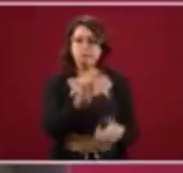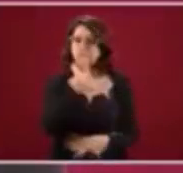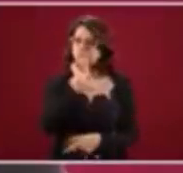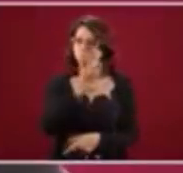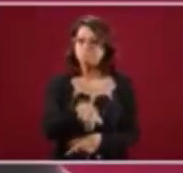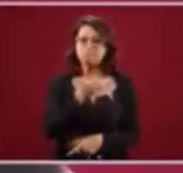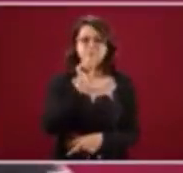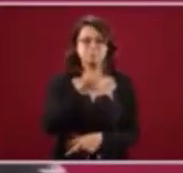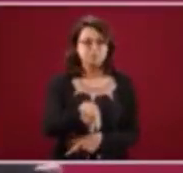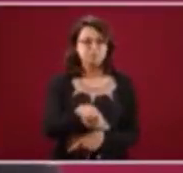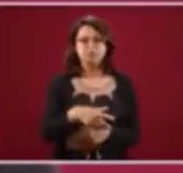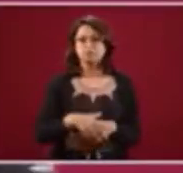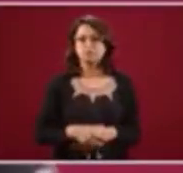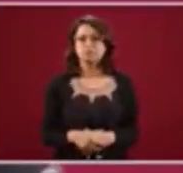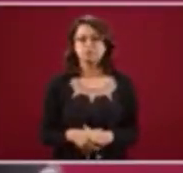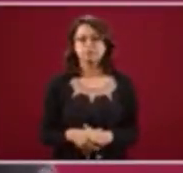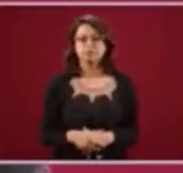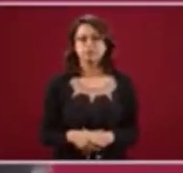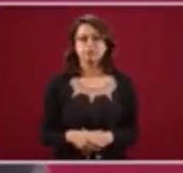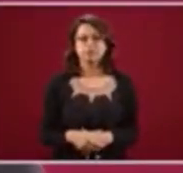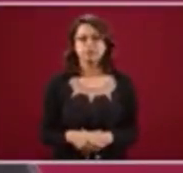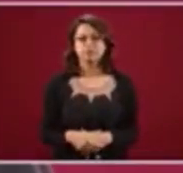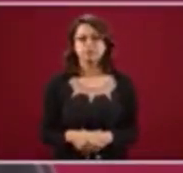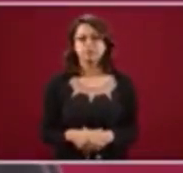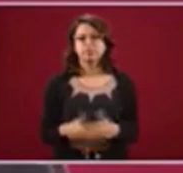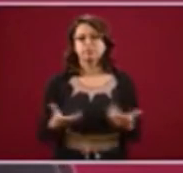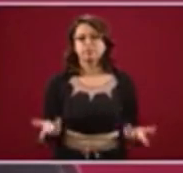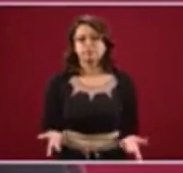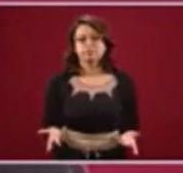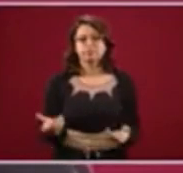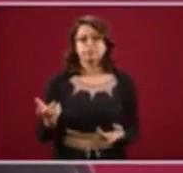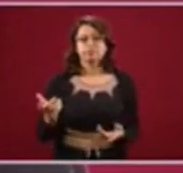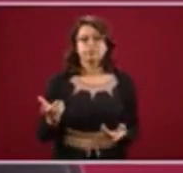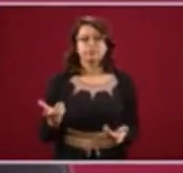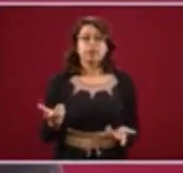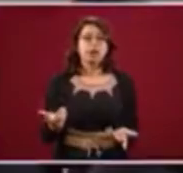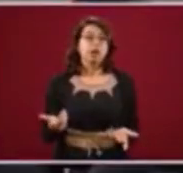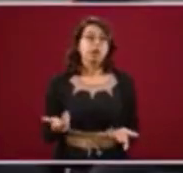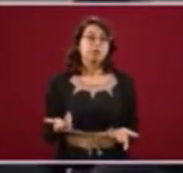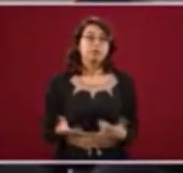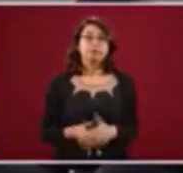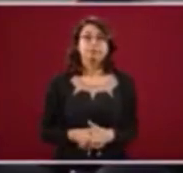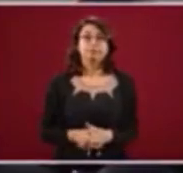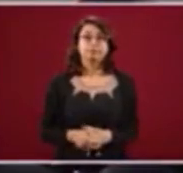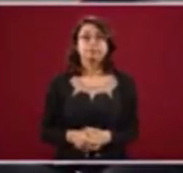¿Qué pedían los conservadores